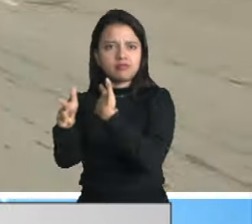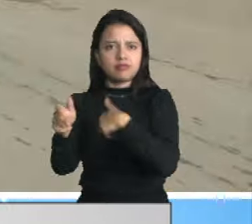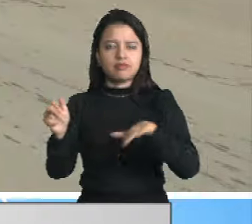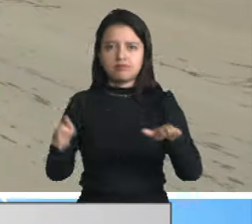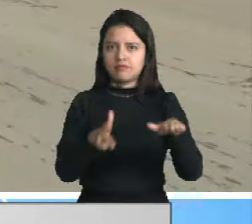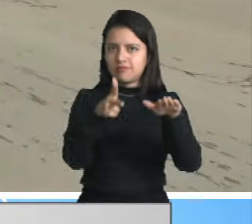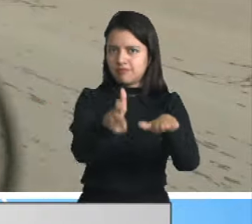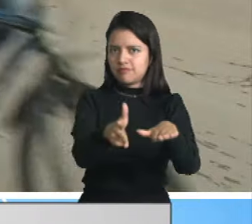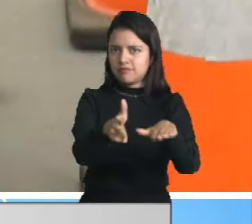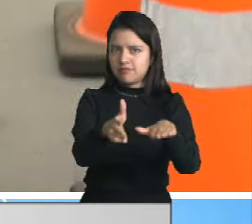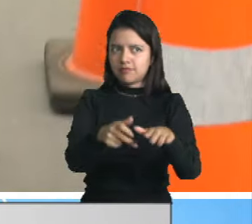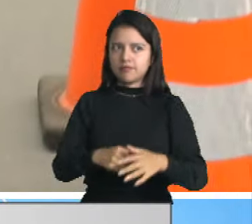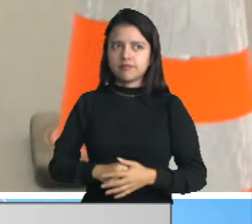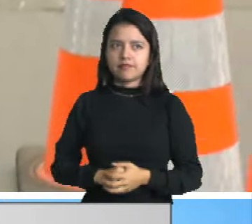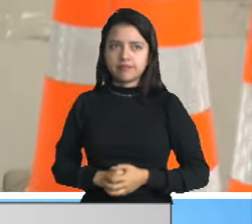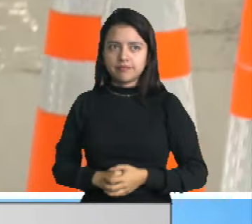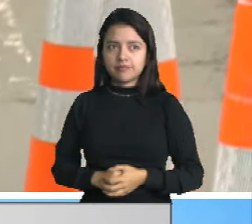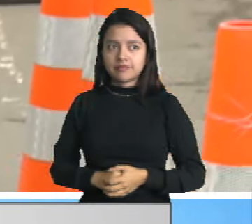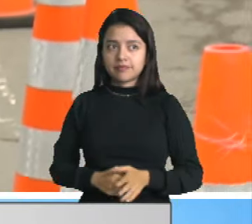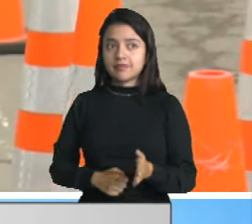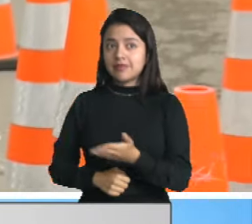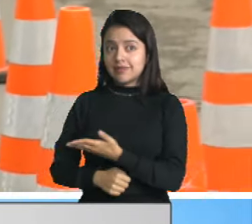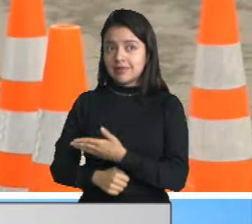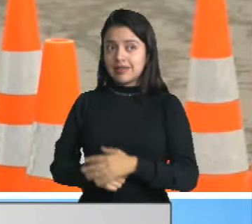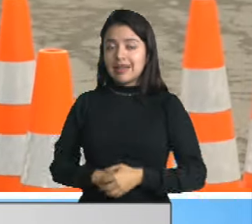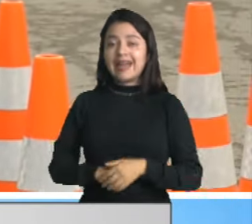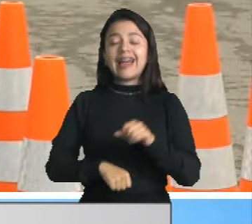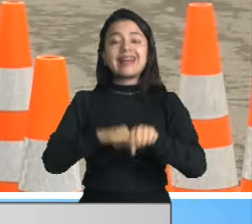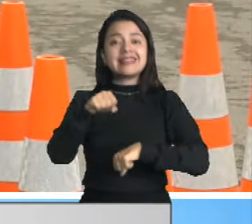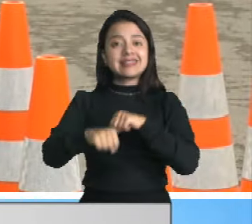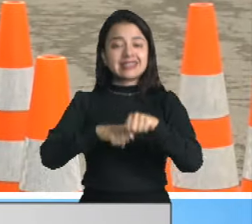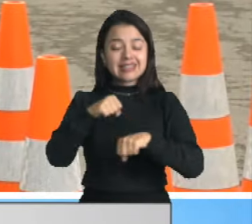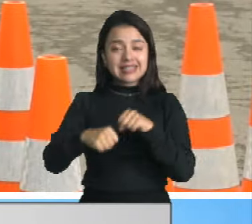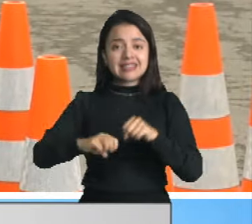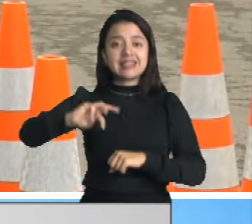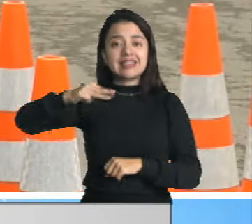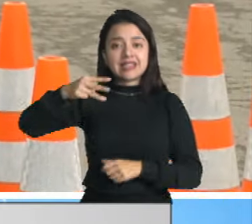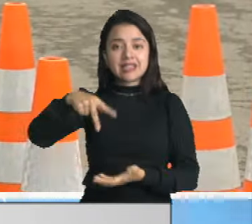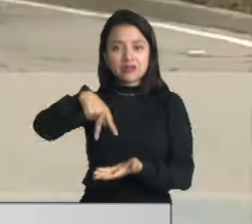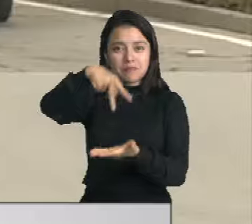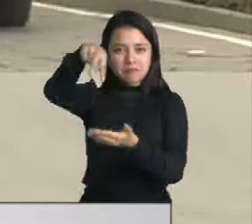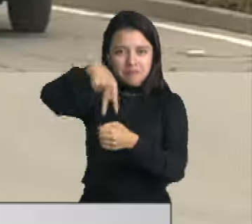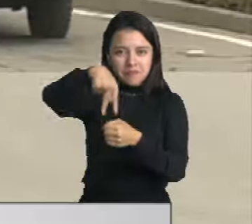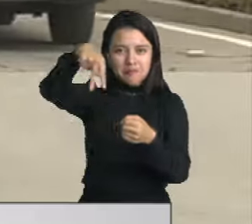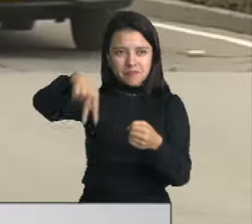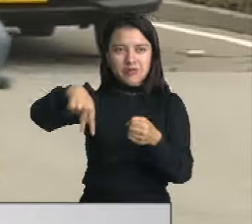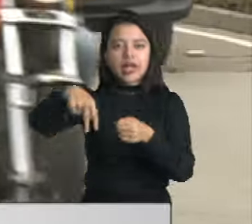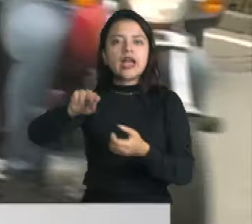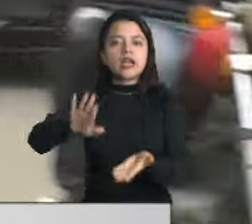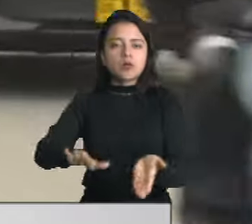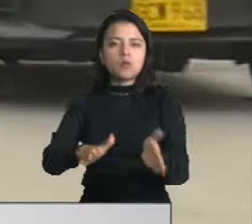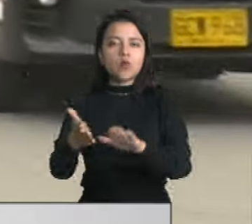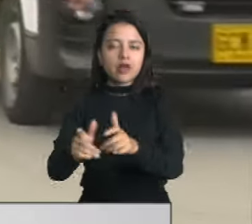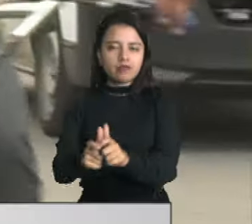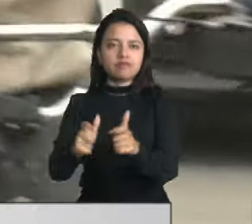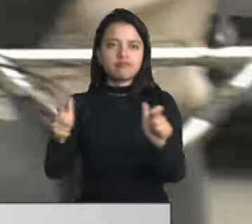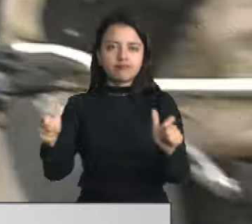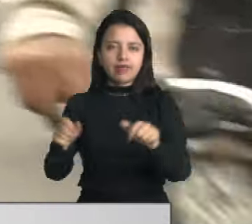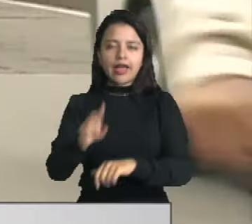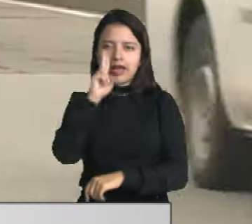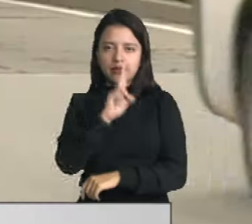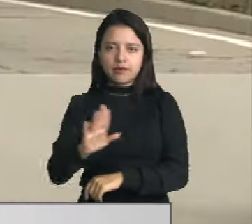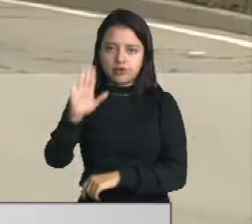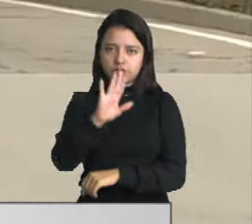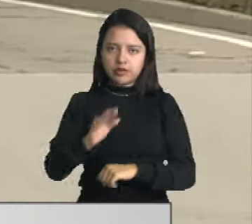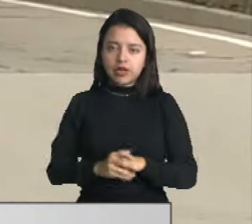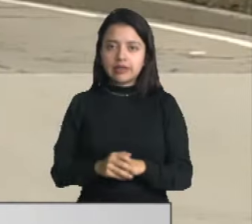necesarios. El ciclista es el tercer actor vial en todo el país que más muere en las vías. El primero hay que tener en cuenta que es el